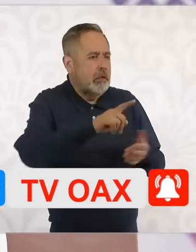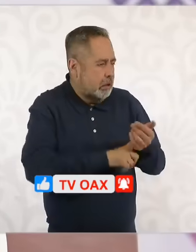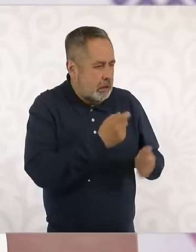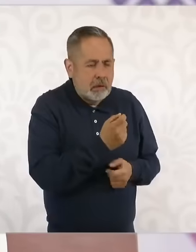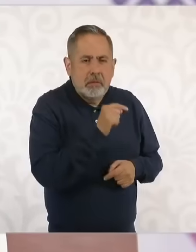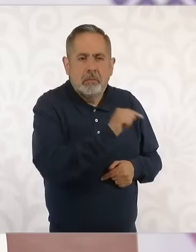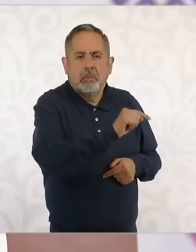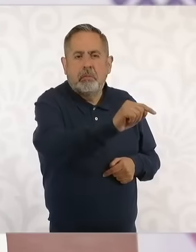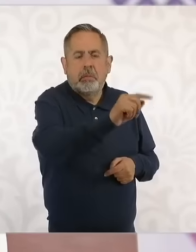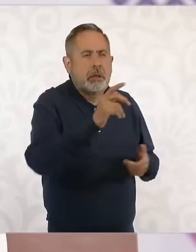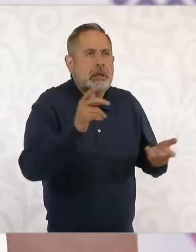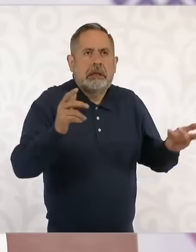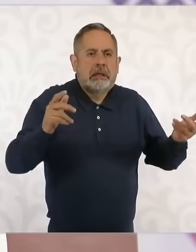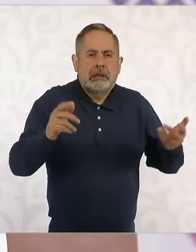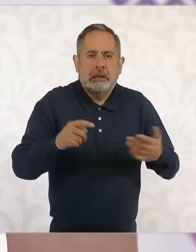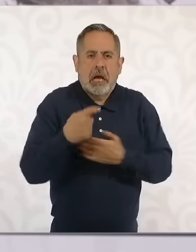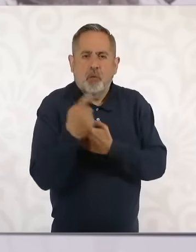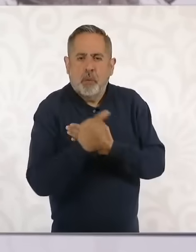algunos